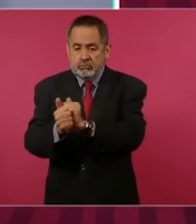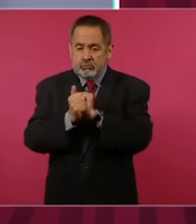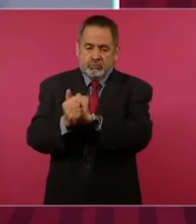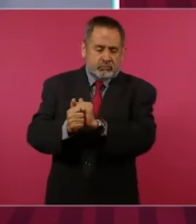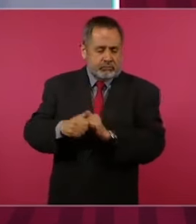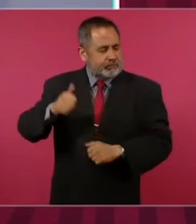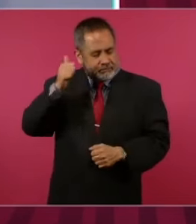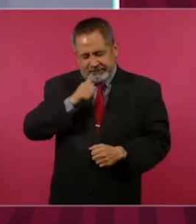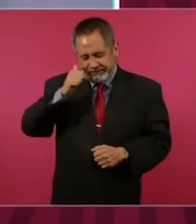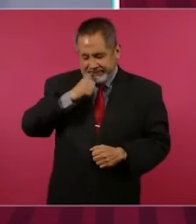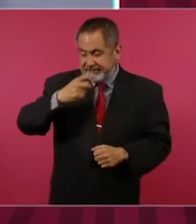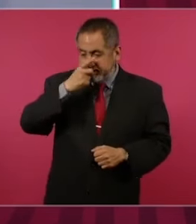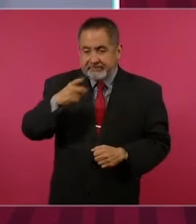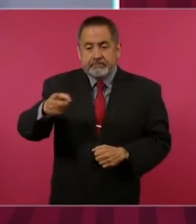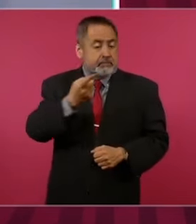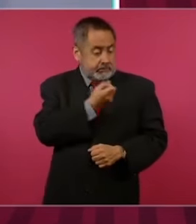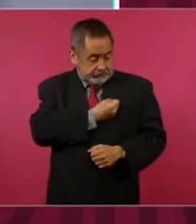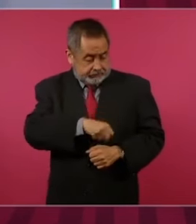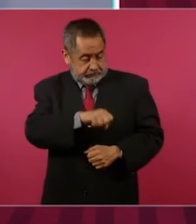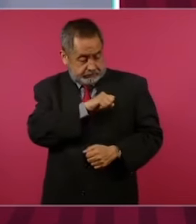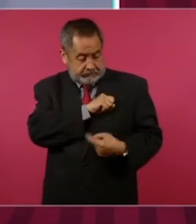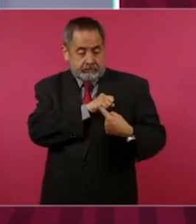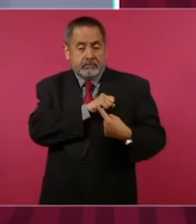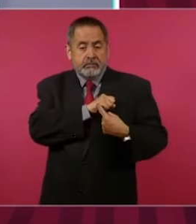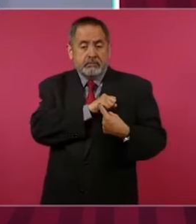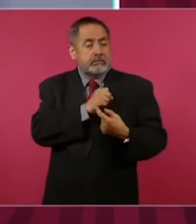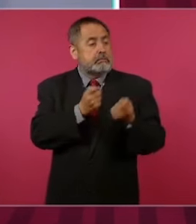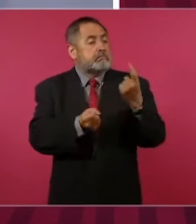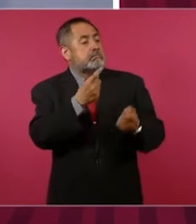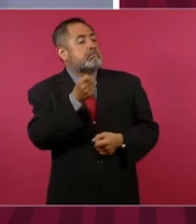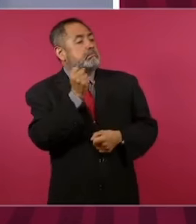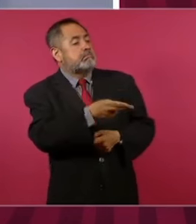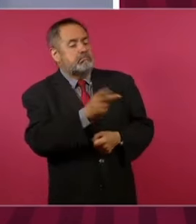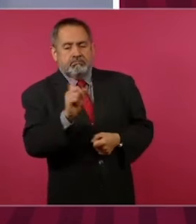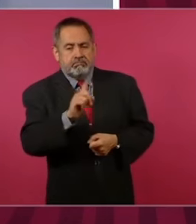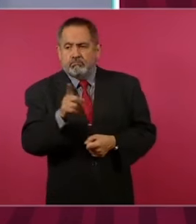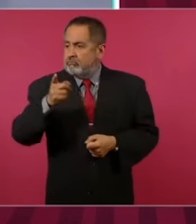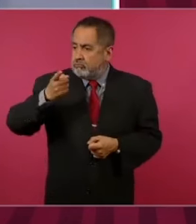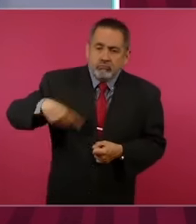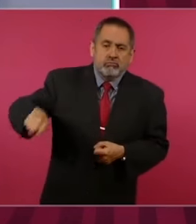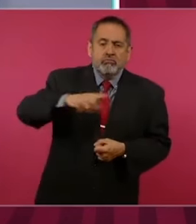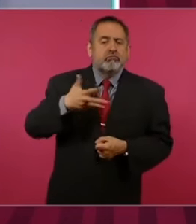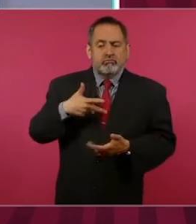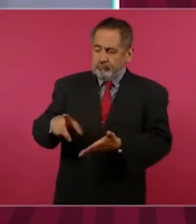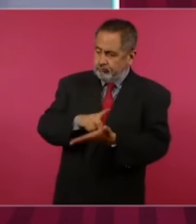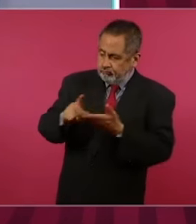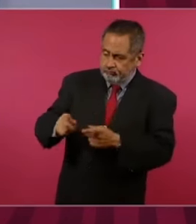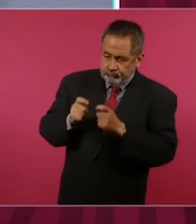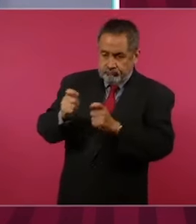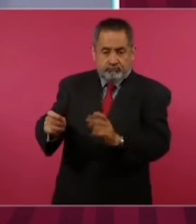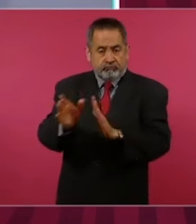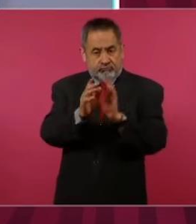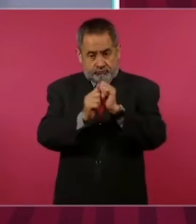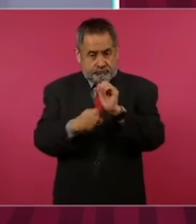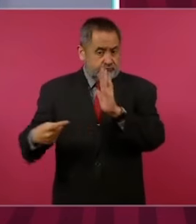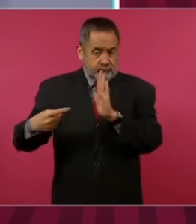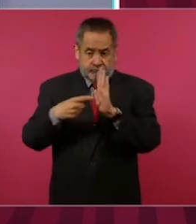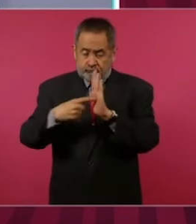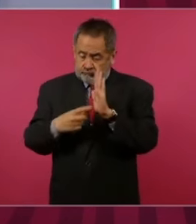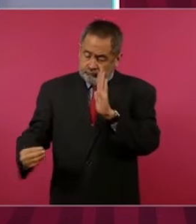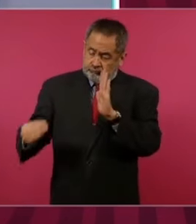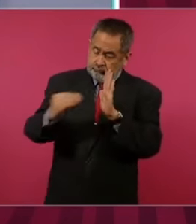siempre decimos, la salud no es un privilegio, es un derecho consagrado en nuestra Constitución en